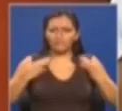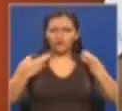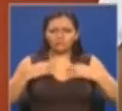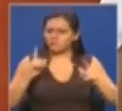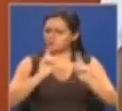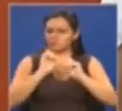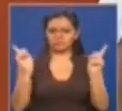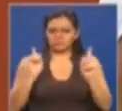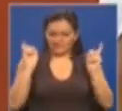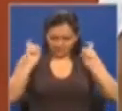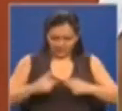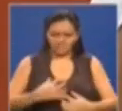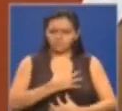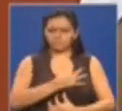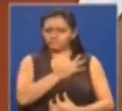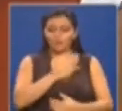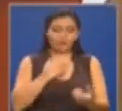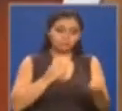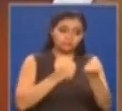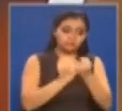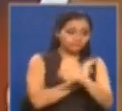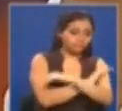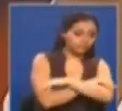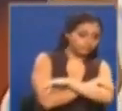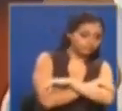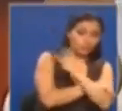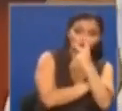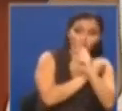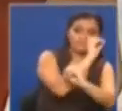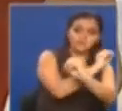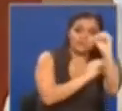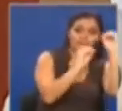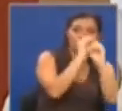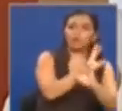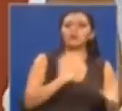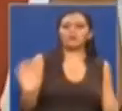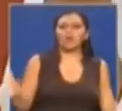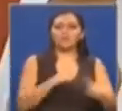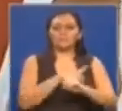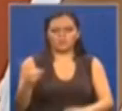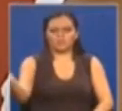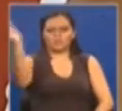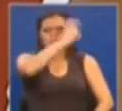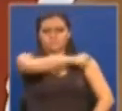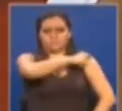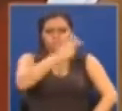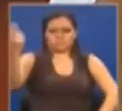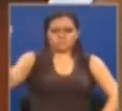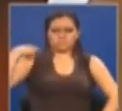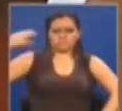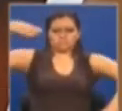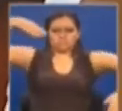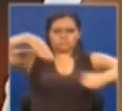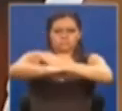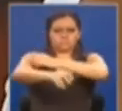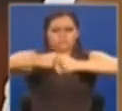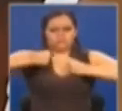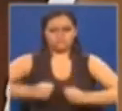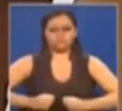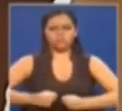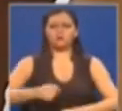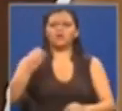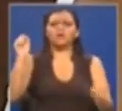acompañar a sus colegas, pero de uniforme, y peor decir que están en apoyo institucional ¿Qué apoyo institucional? Ese